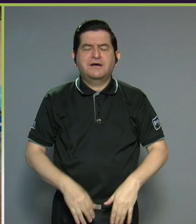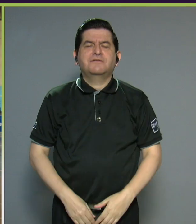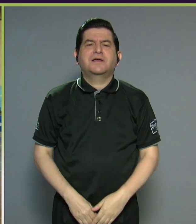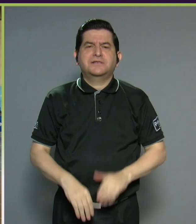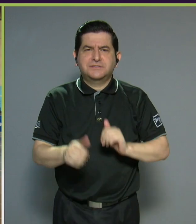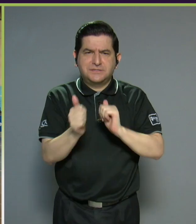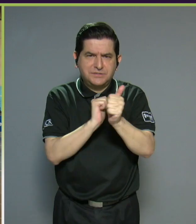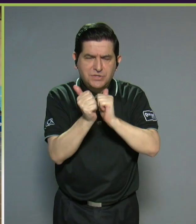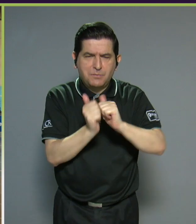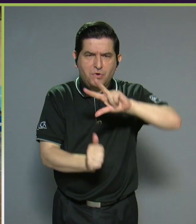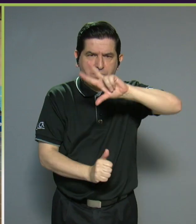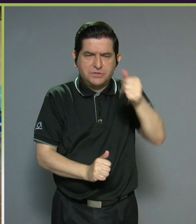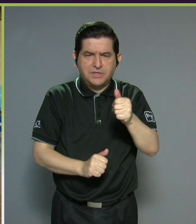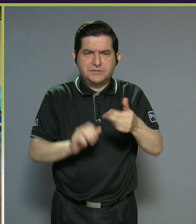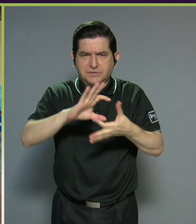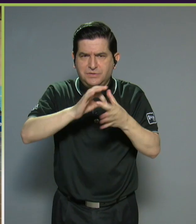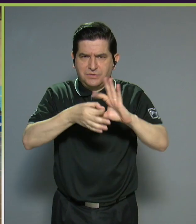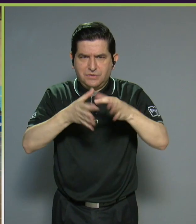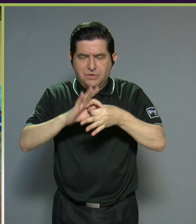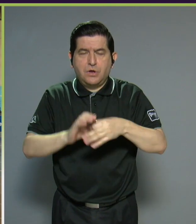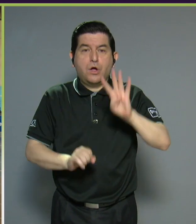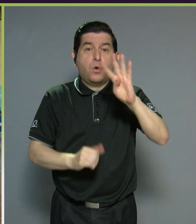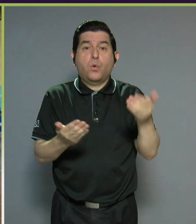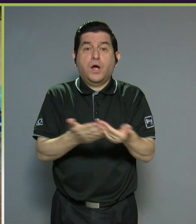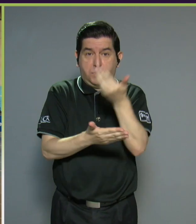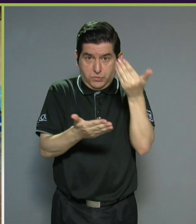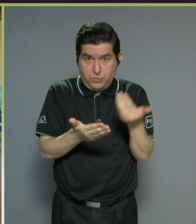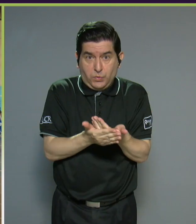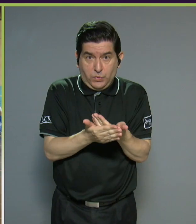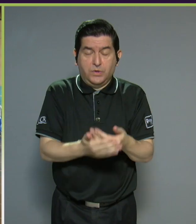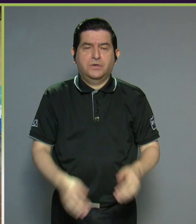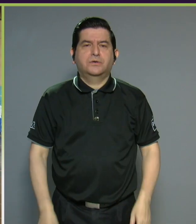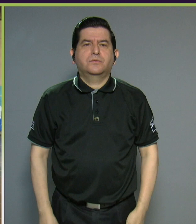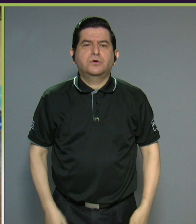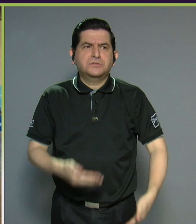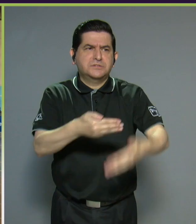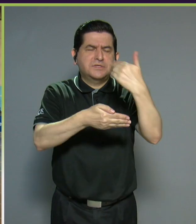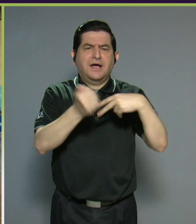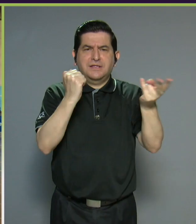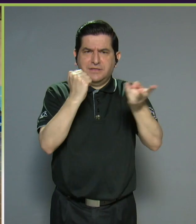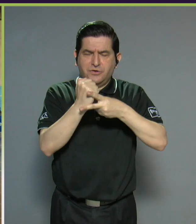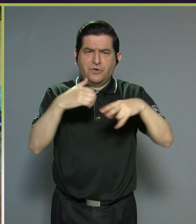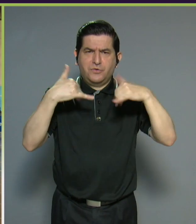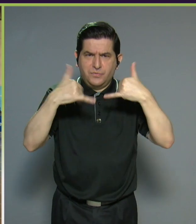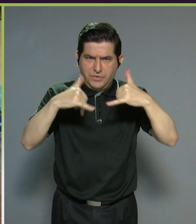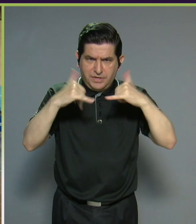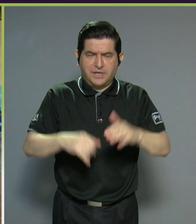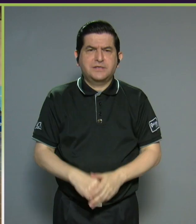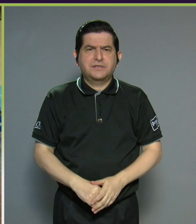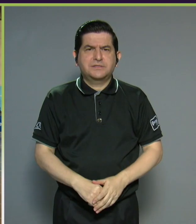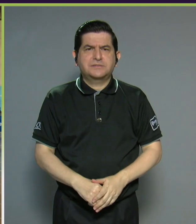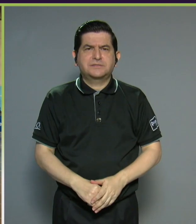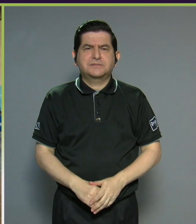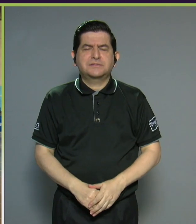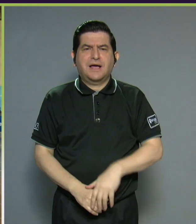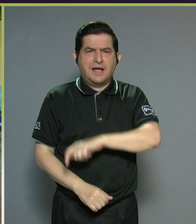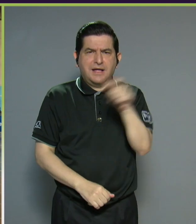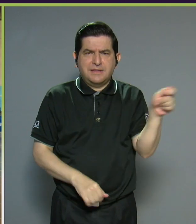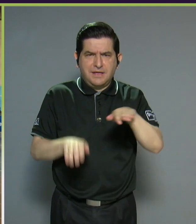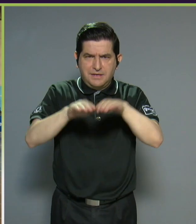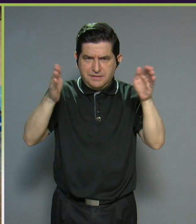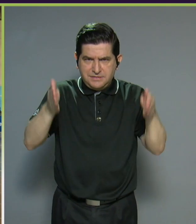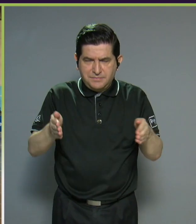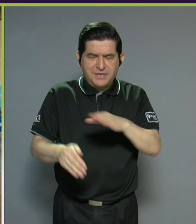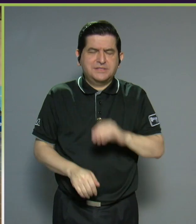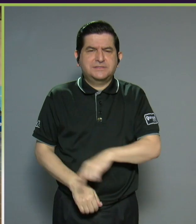paralímpicos y específicamente incorporando cuatro nuevos, ¿verdad?, que bueno, en la edición anterior de Juegos entró para tenis de mesa y tenis